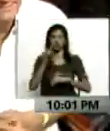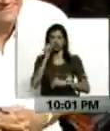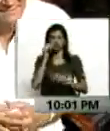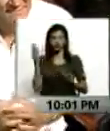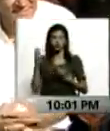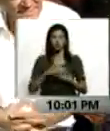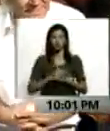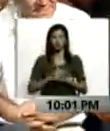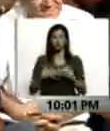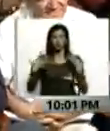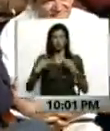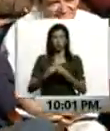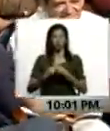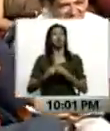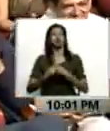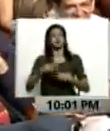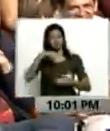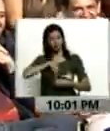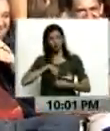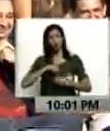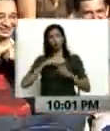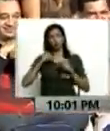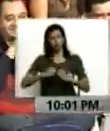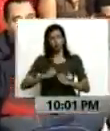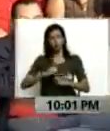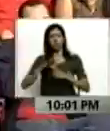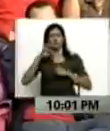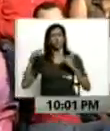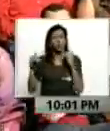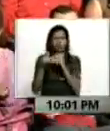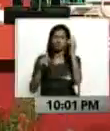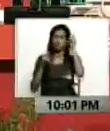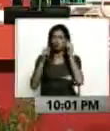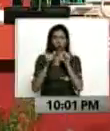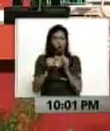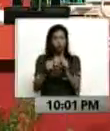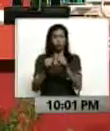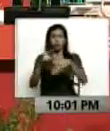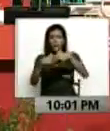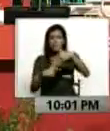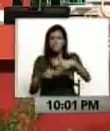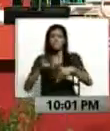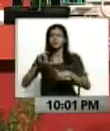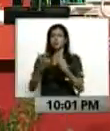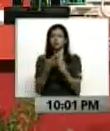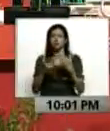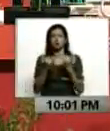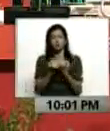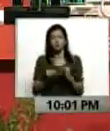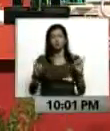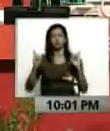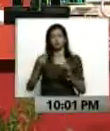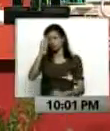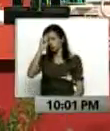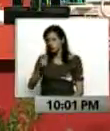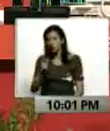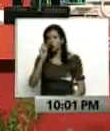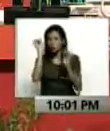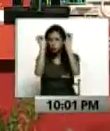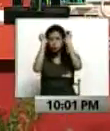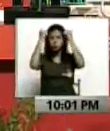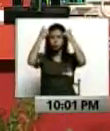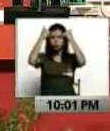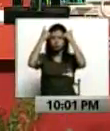rendir Carlos Osorio con la fuerza y el espíritu de nuestro comandante eterno Seguiremos el rumbo por la patria libre independiente merecido reconocimiento